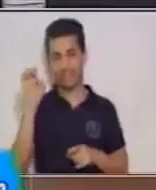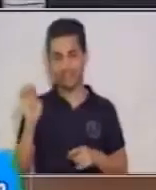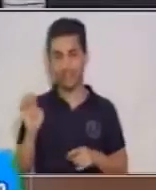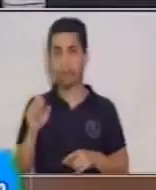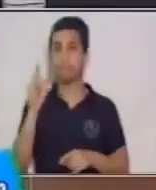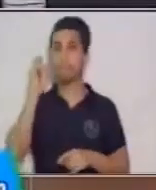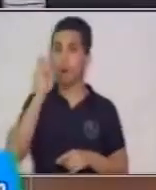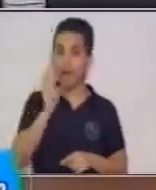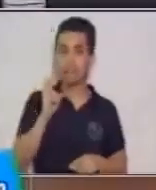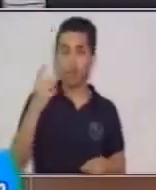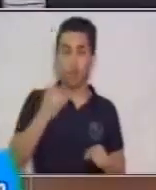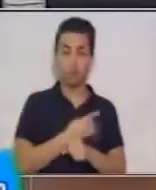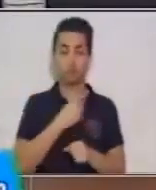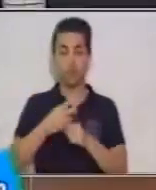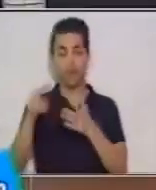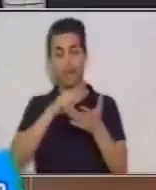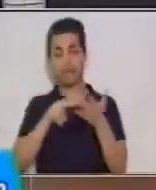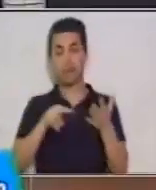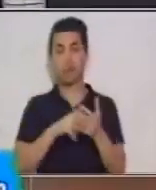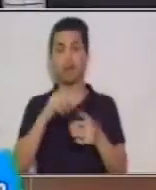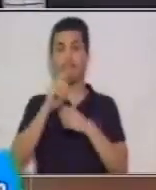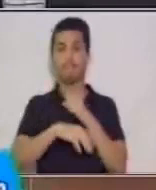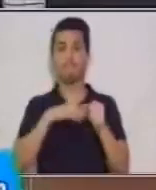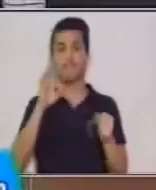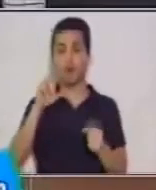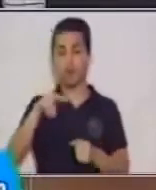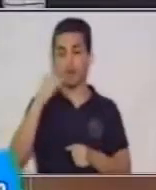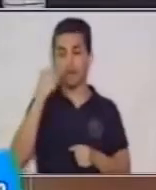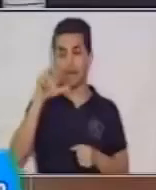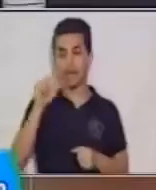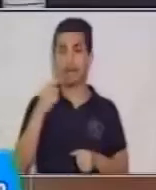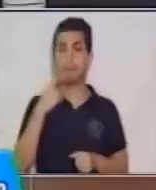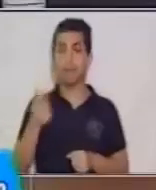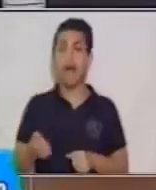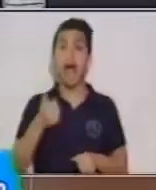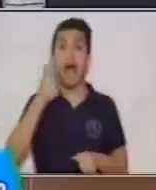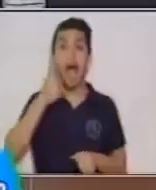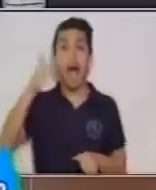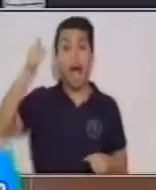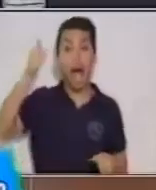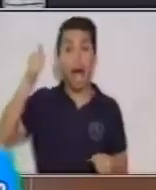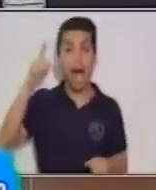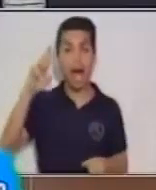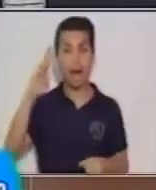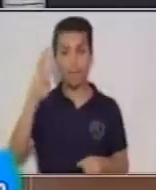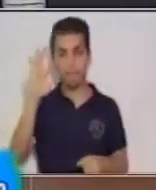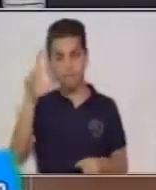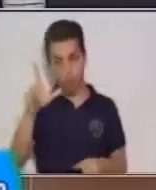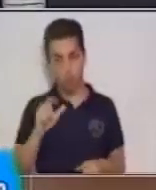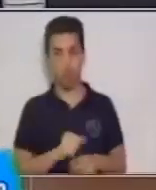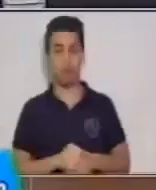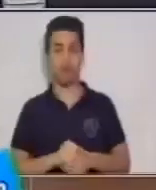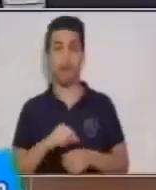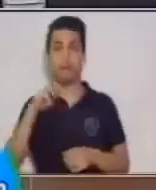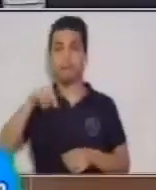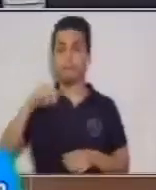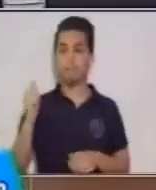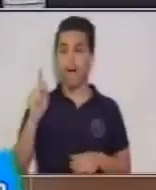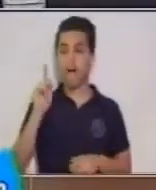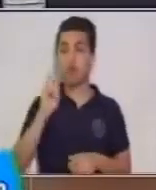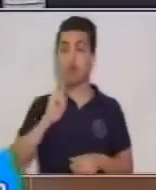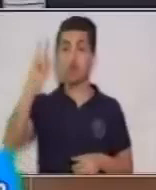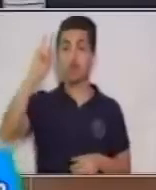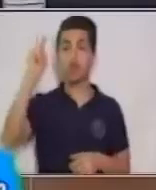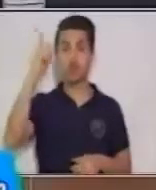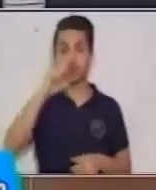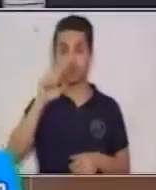lectura fónica. Árbol, lápiz, mayúscula, quédate. Ah, cuando